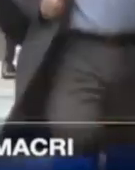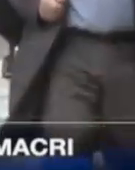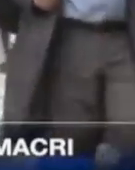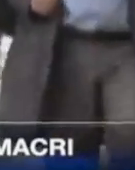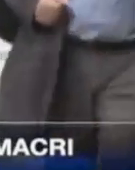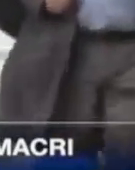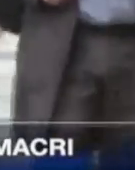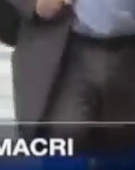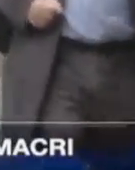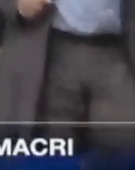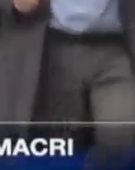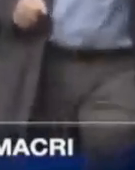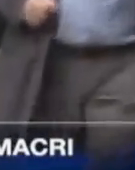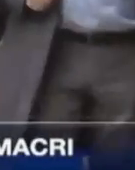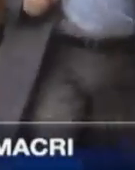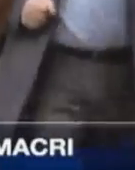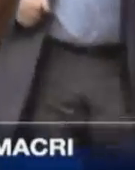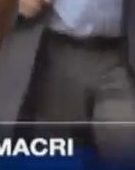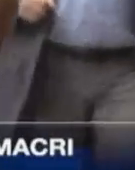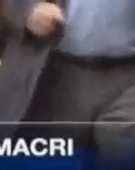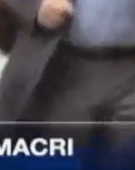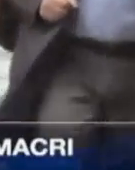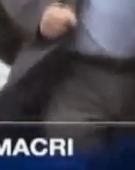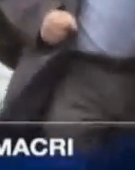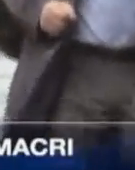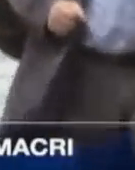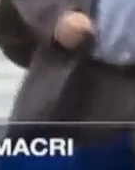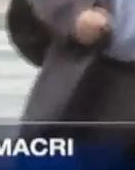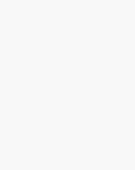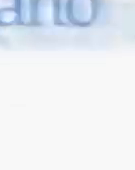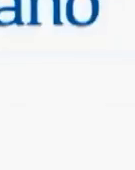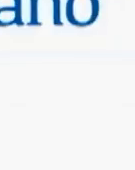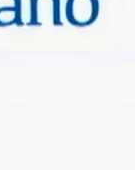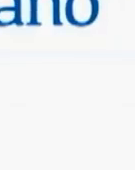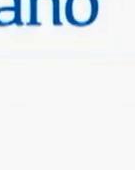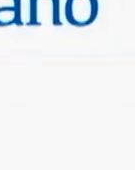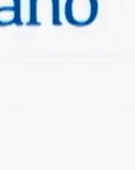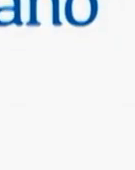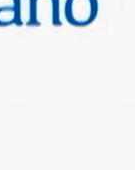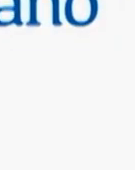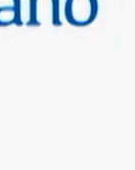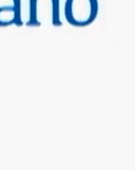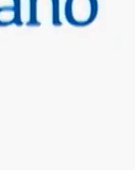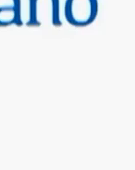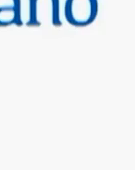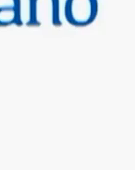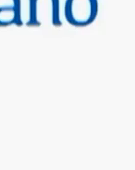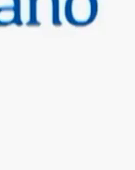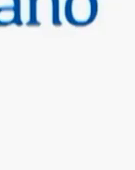Macri por un arreglo de deuda con una empresa de su familia.